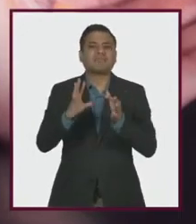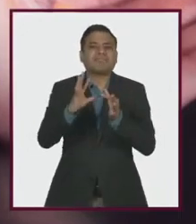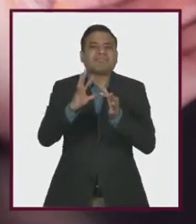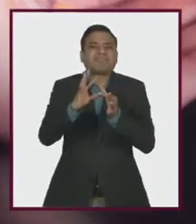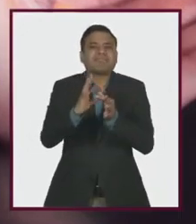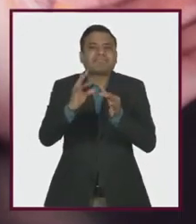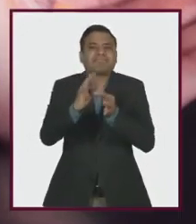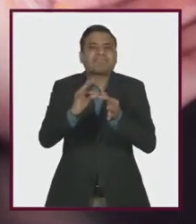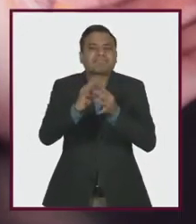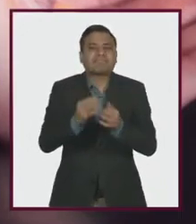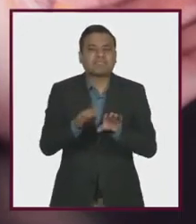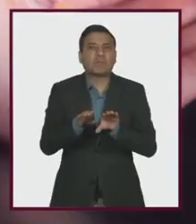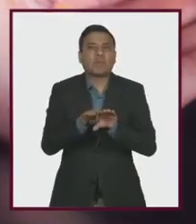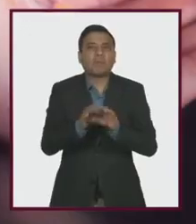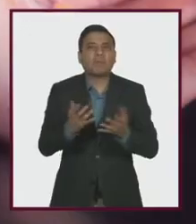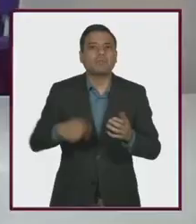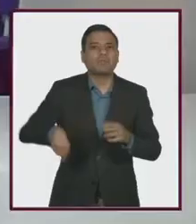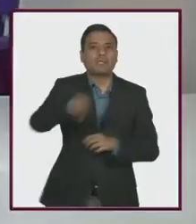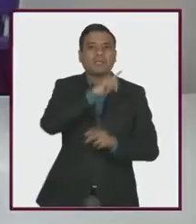la sociedad?